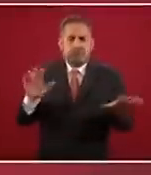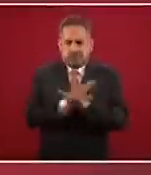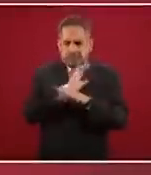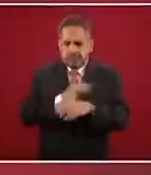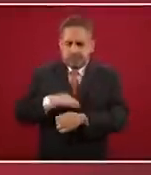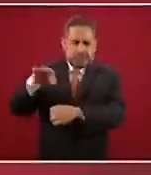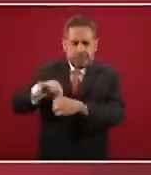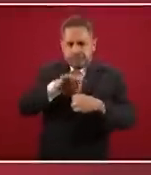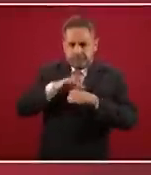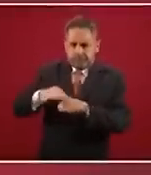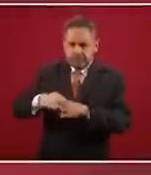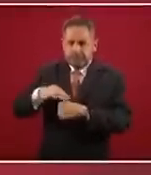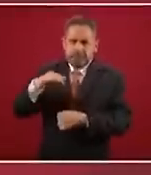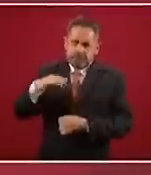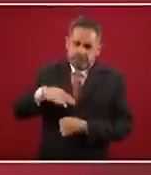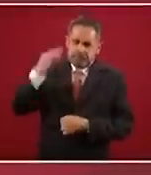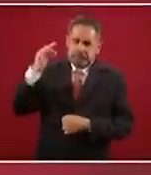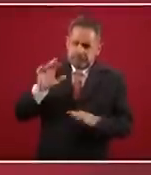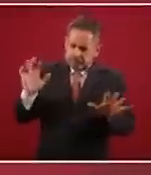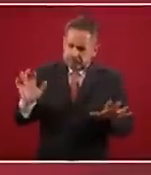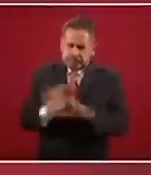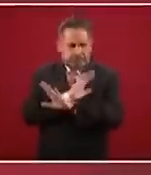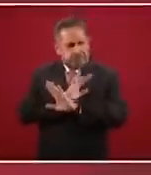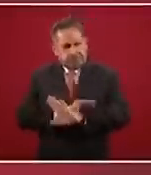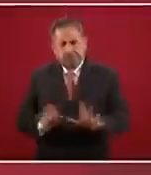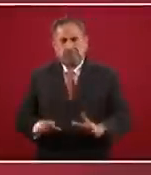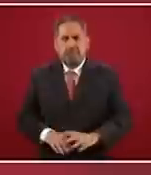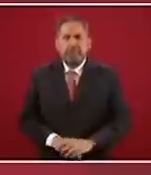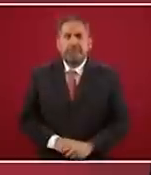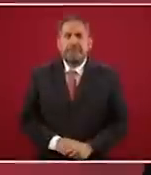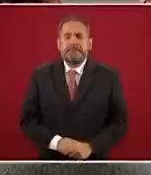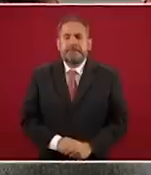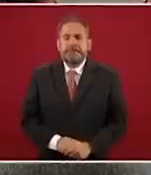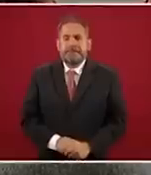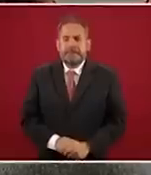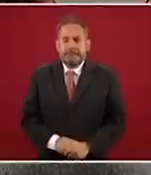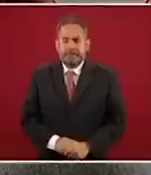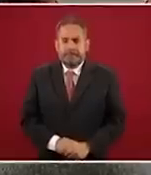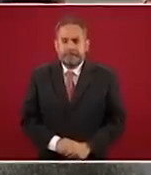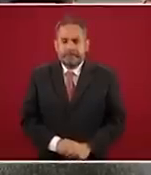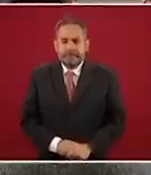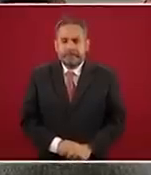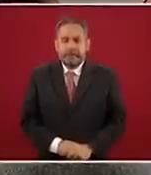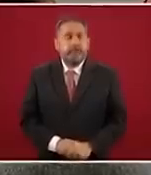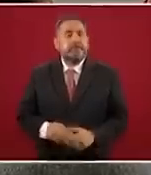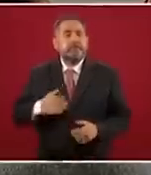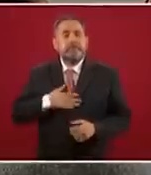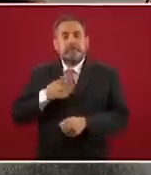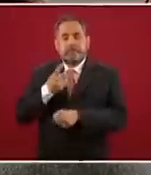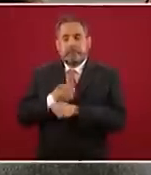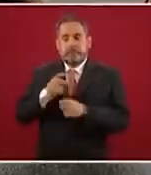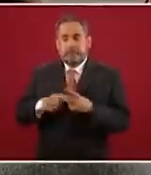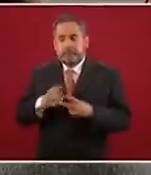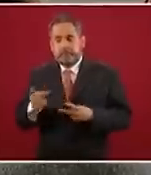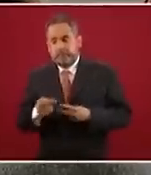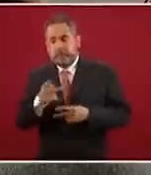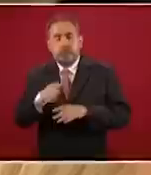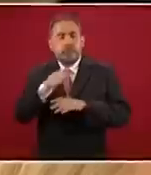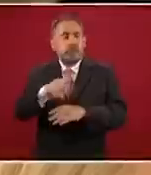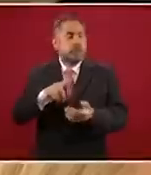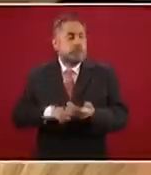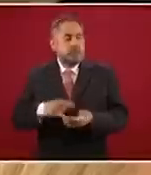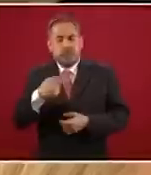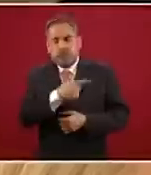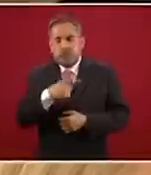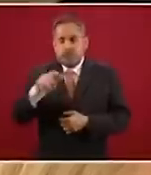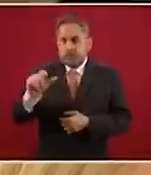votó por un cambio. Gracias, presidente. Mi segunda pregunta sobre el caso de García